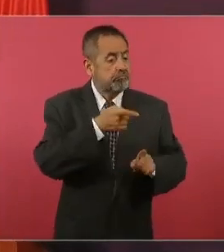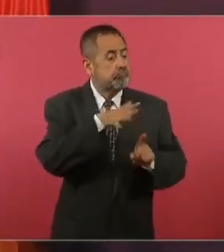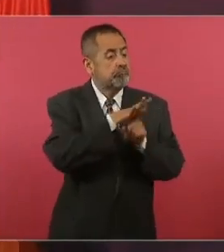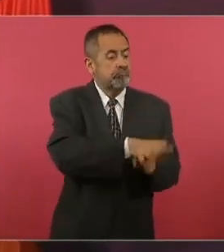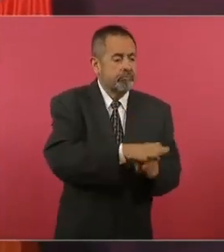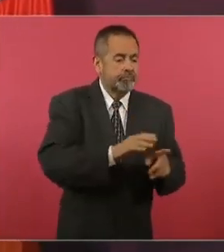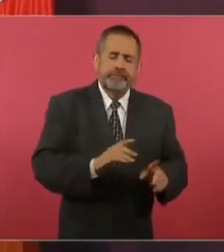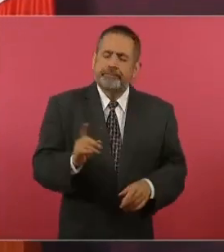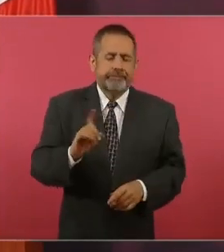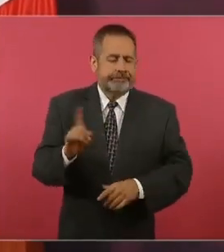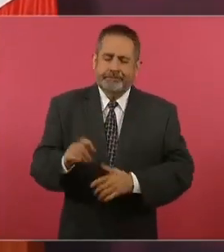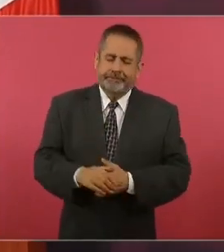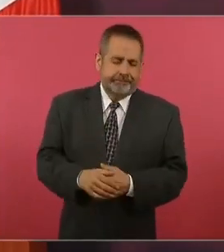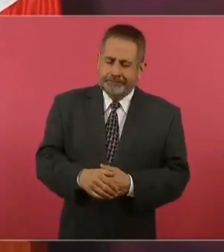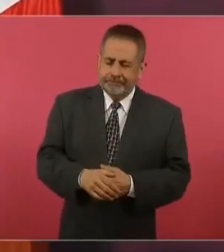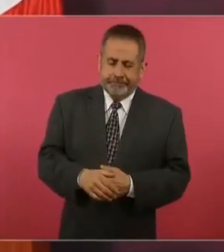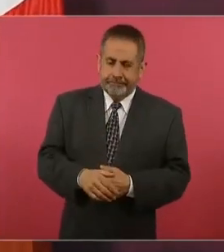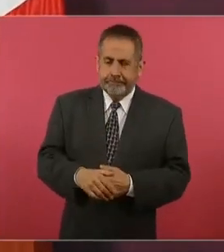Es que si se revisa